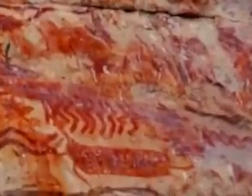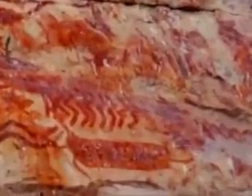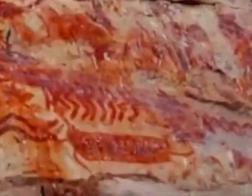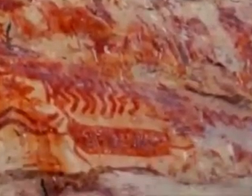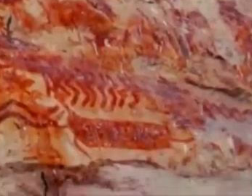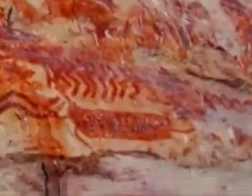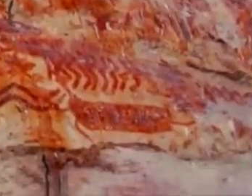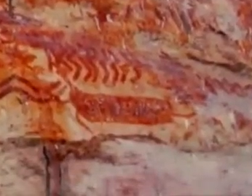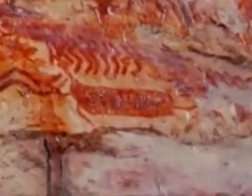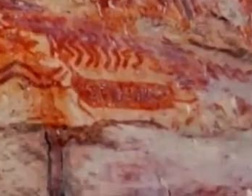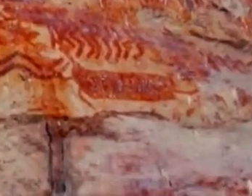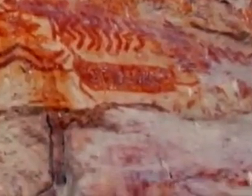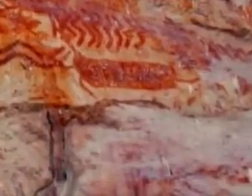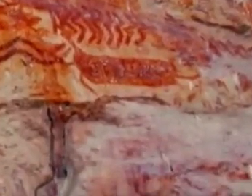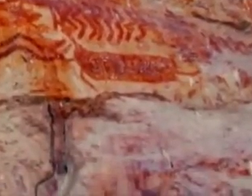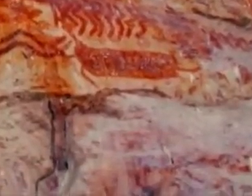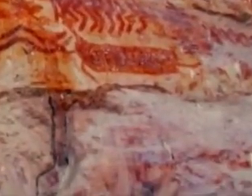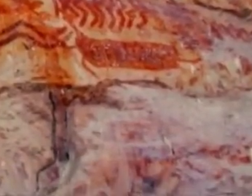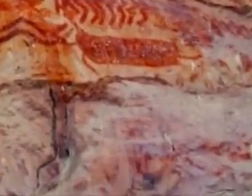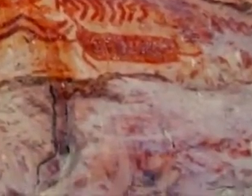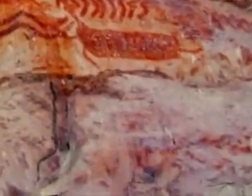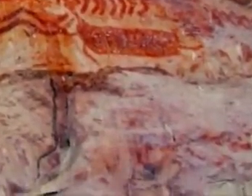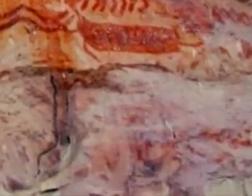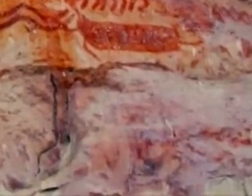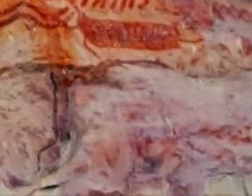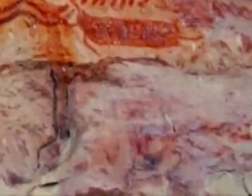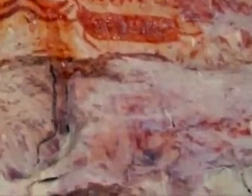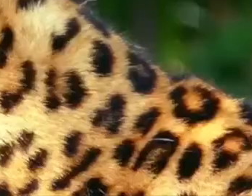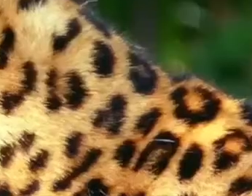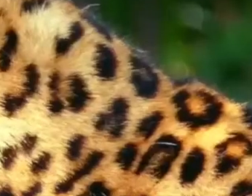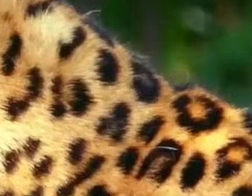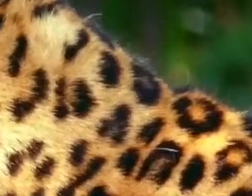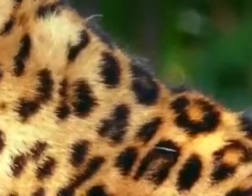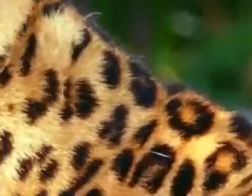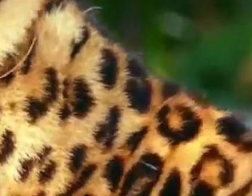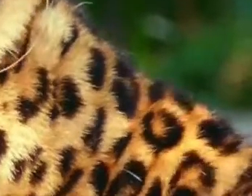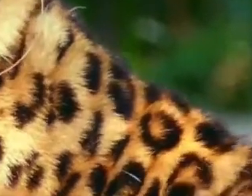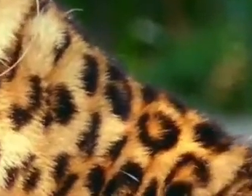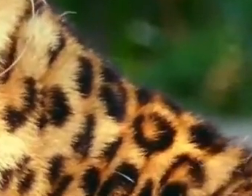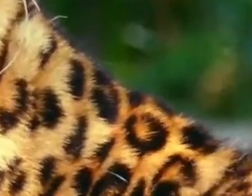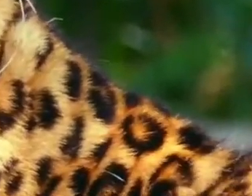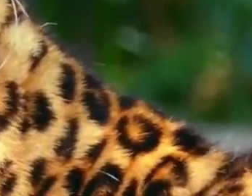importante valorar la conservación de este patrimonio.